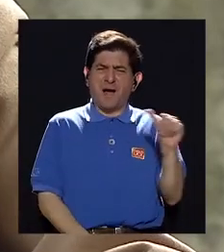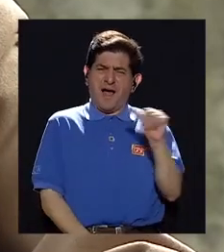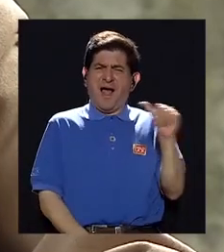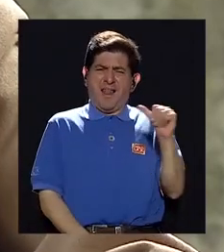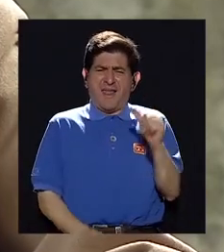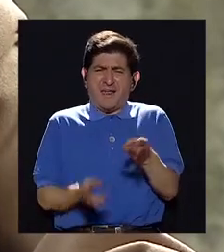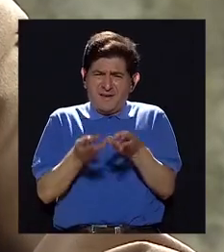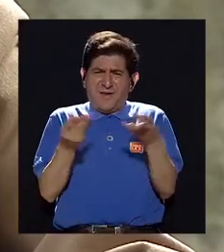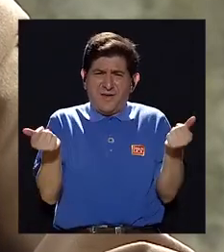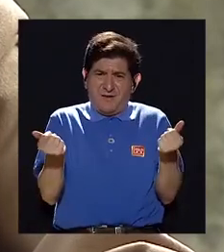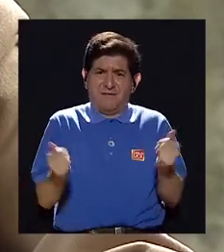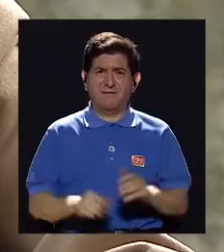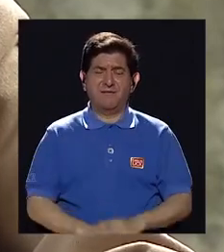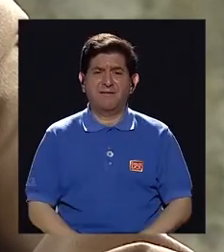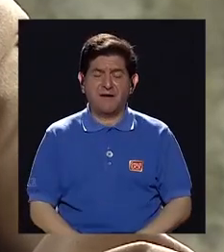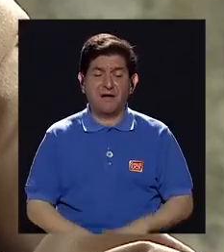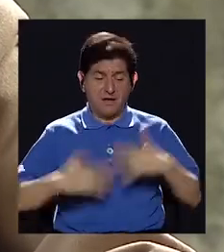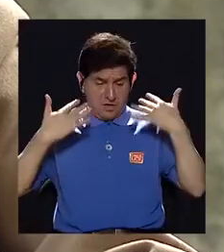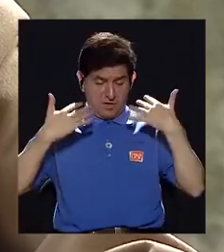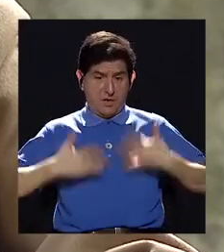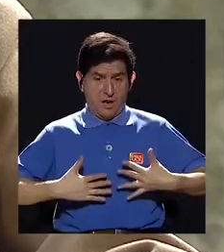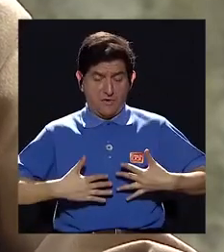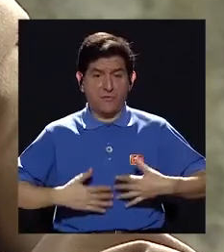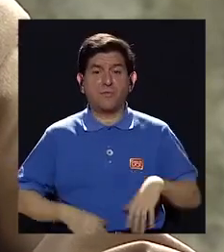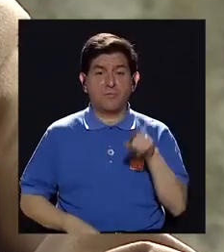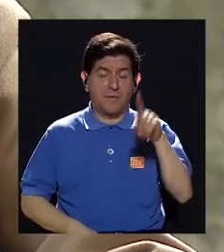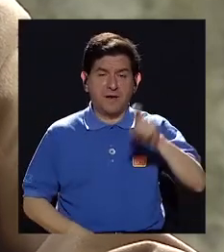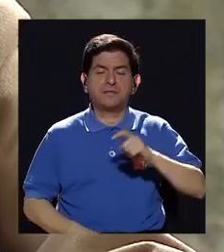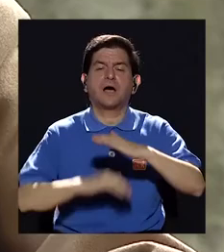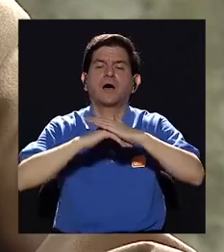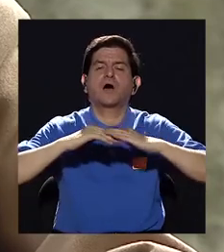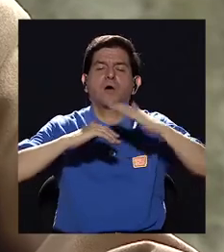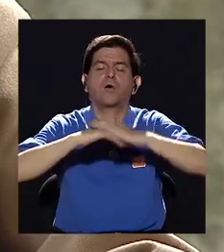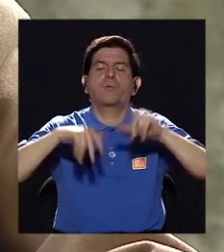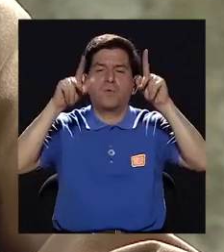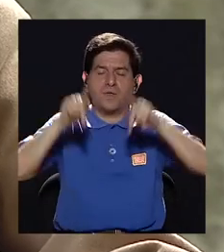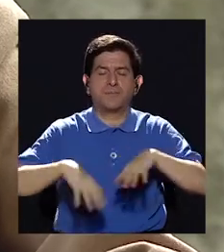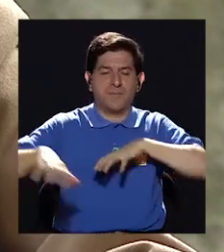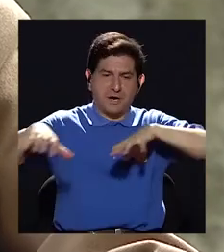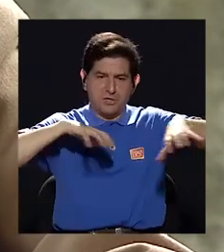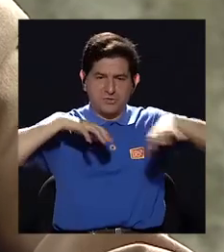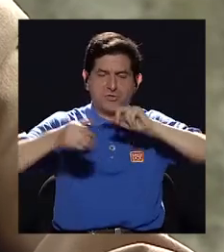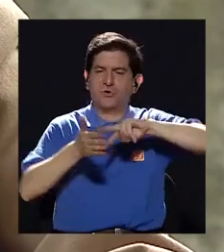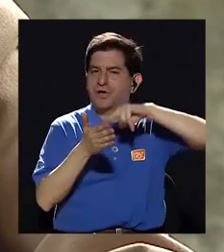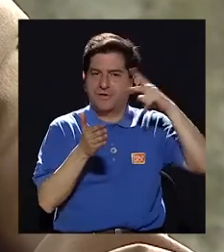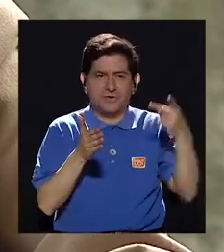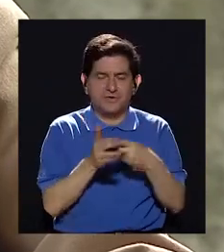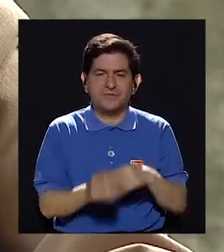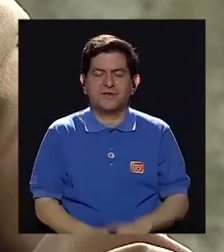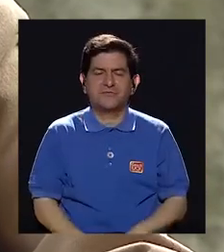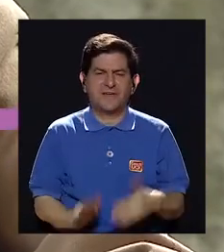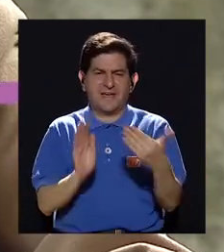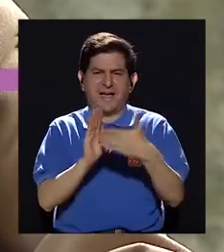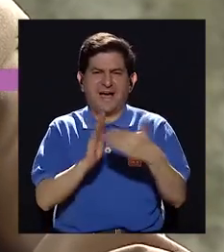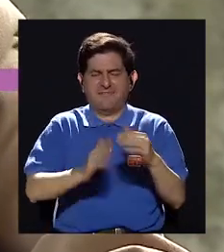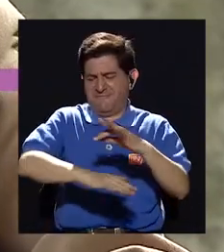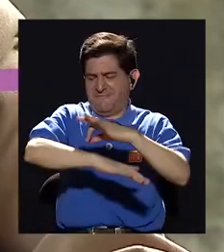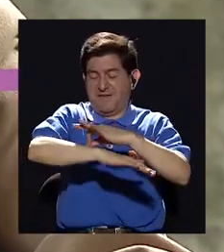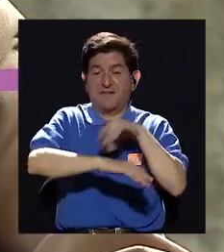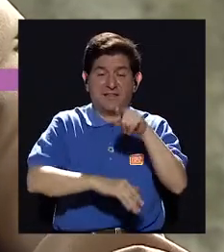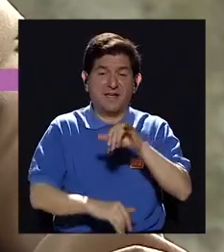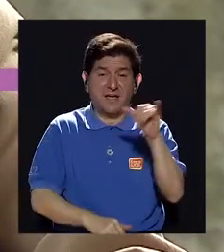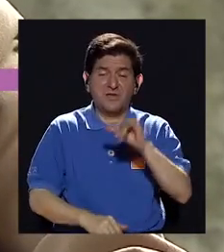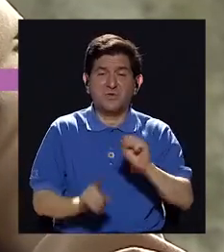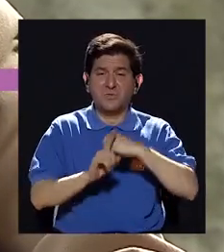ciertas alergias, que sea una ropa cómoda para que ellos cuando se movilizan no se vayan a romper la piel, porque la